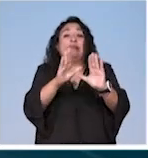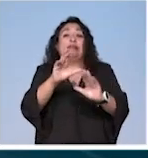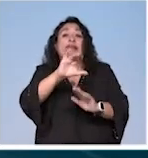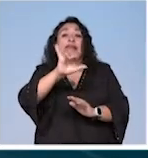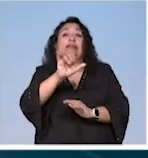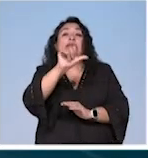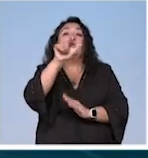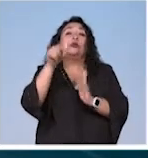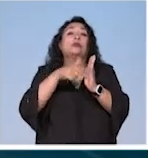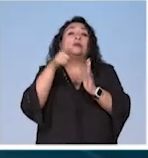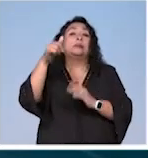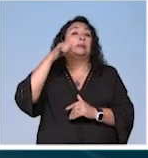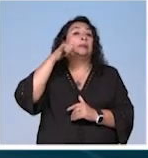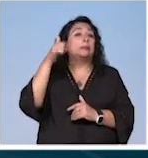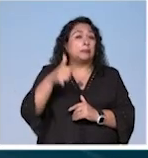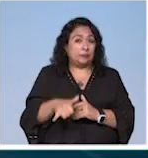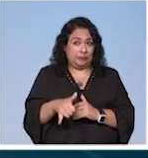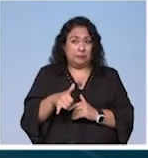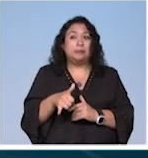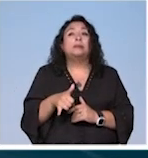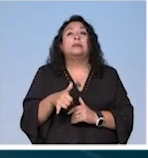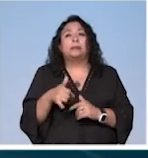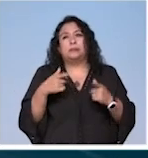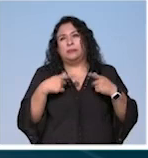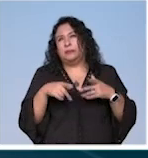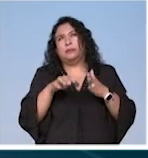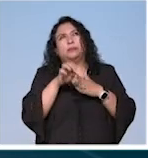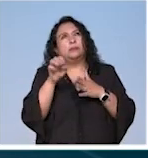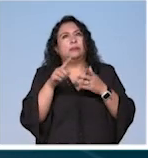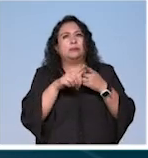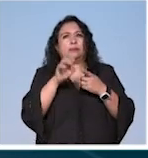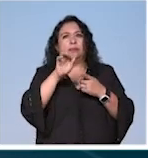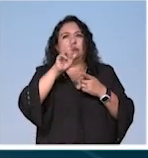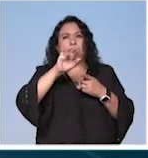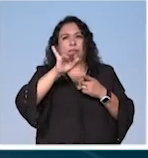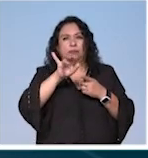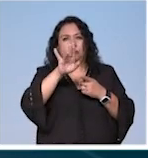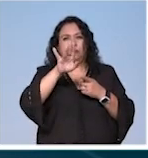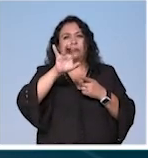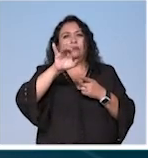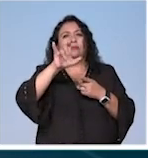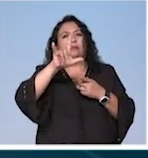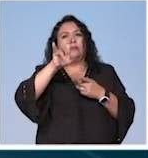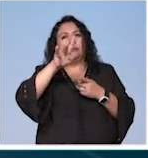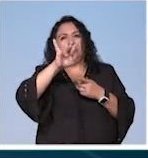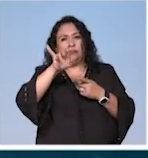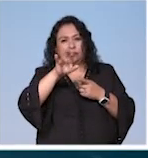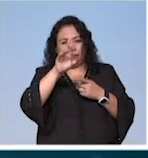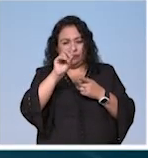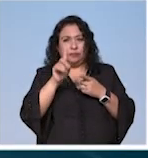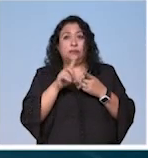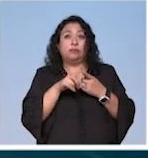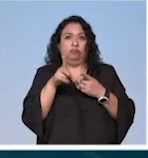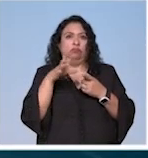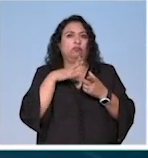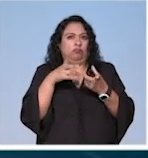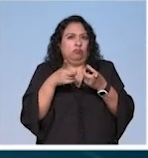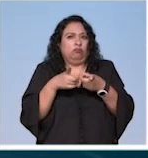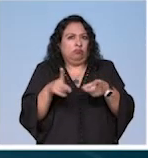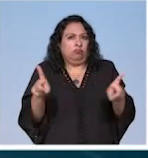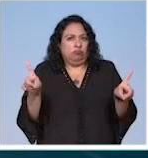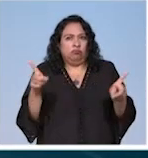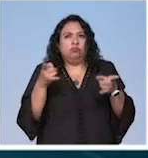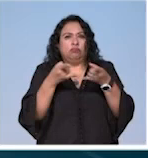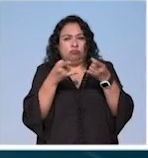Italia, donde personalidades como Francisco Javier Clavijero pues desarrollaron